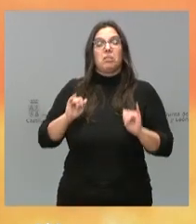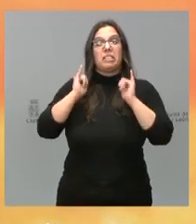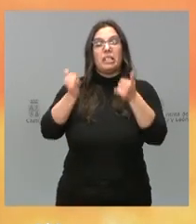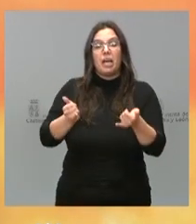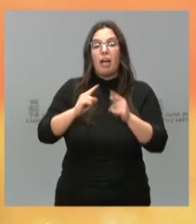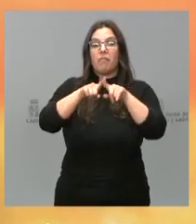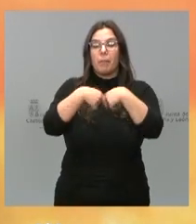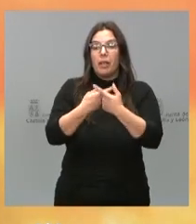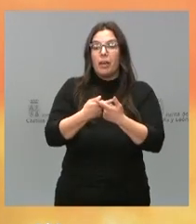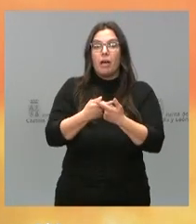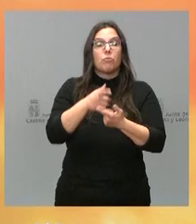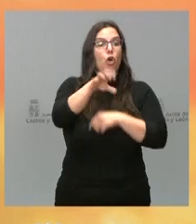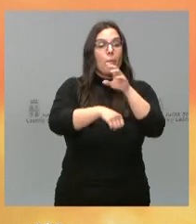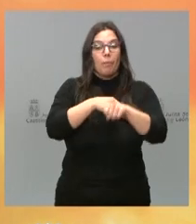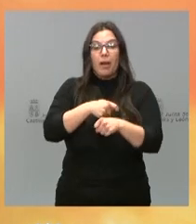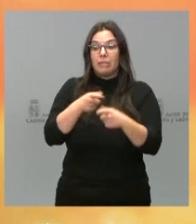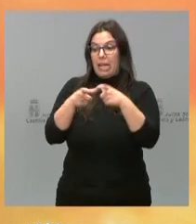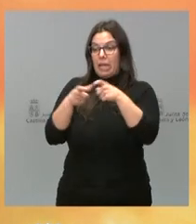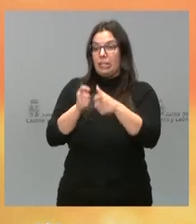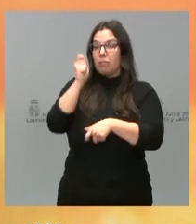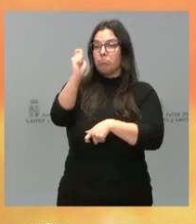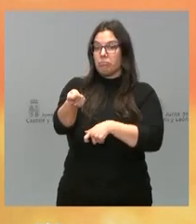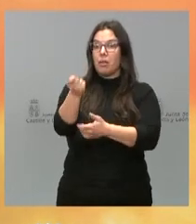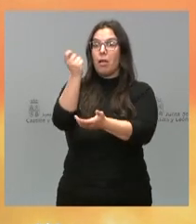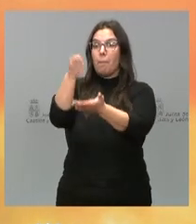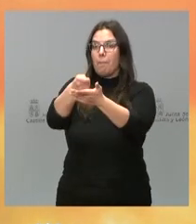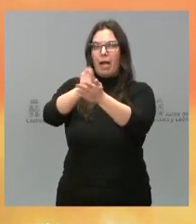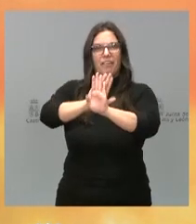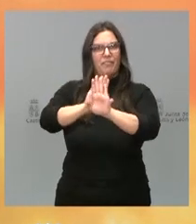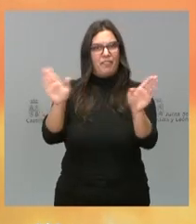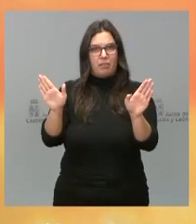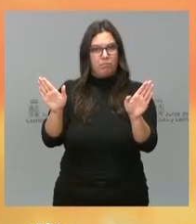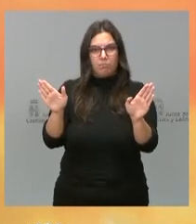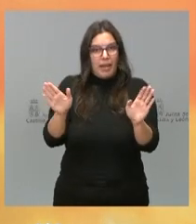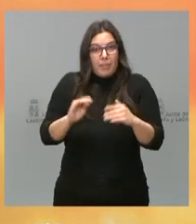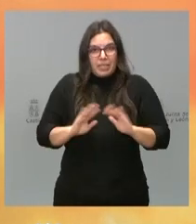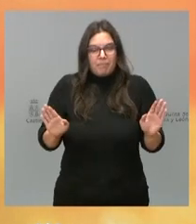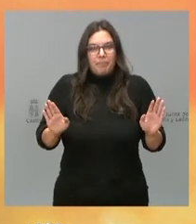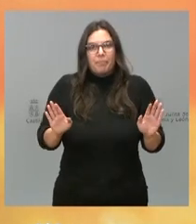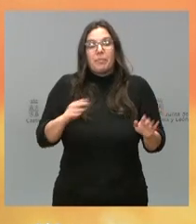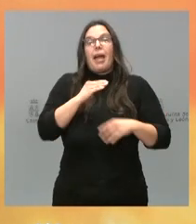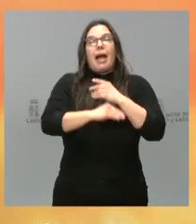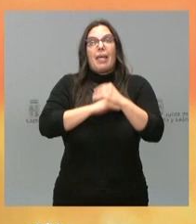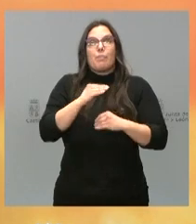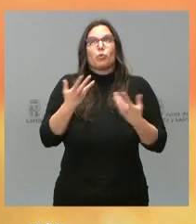pagan con esa tarjeta y ahí se acaba lo que hacemos Es digamos